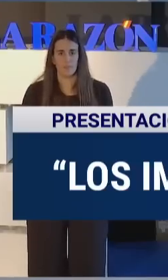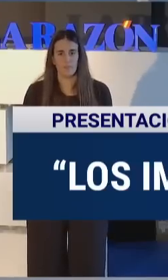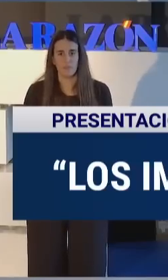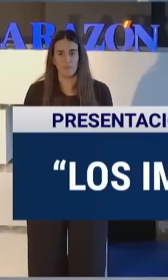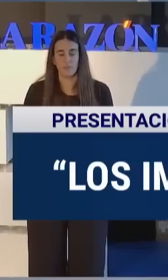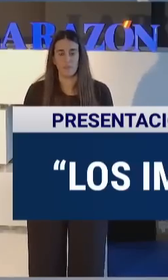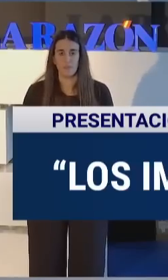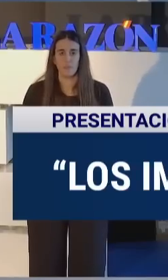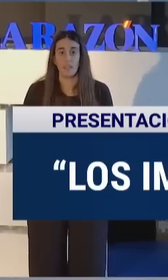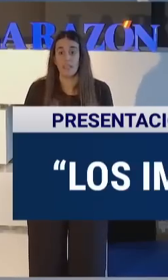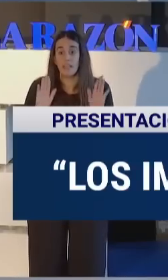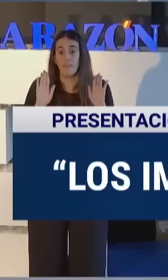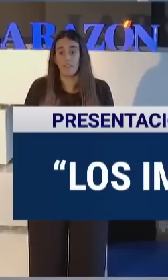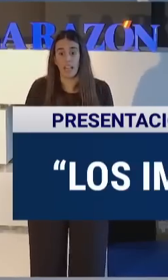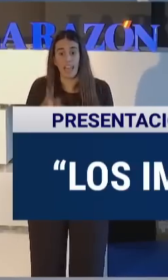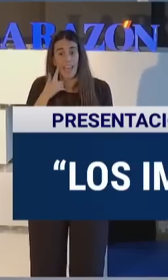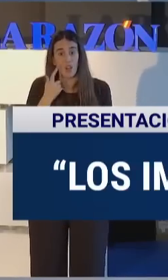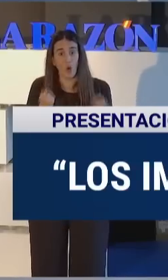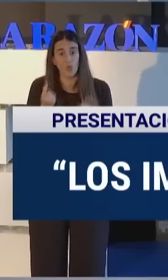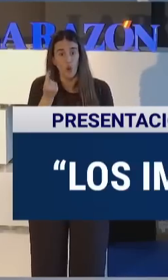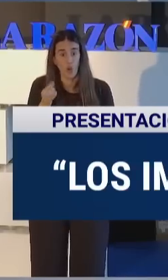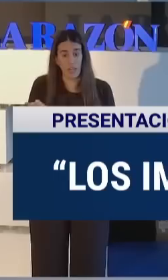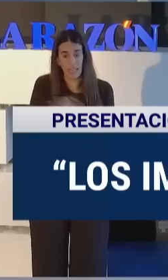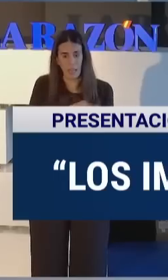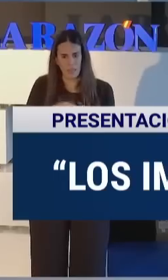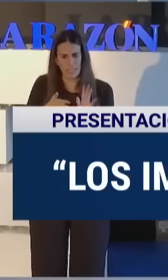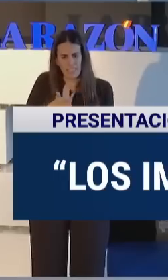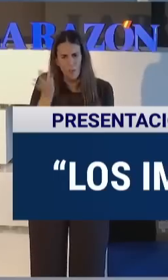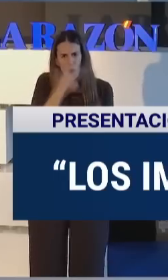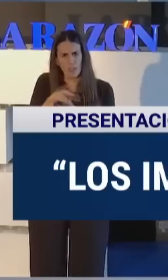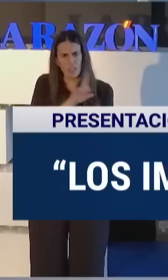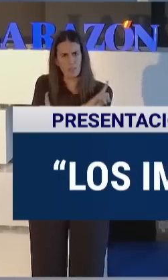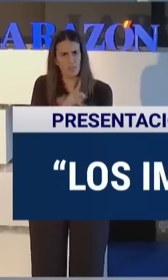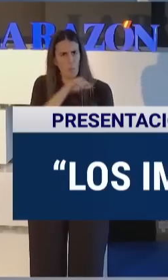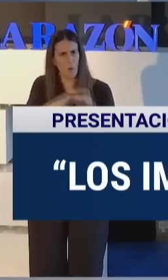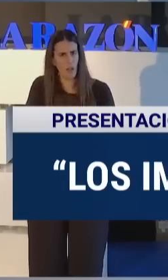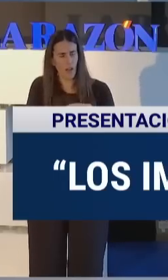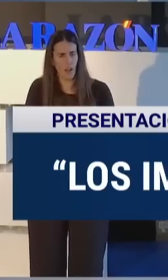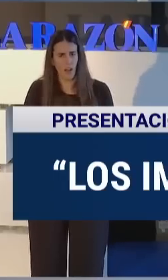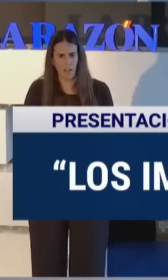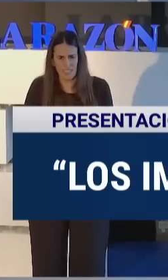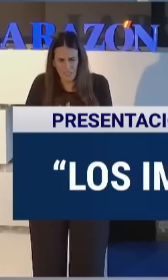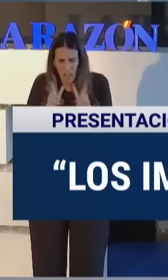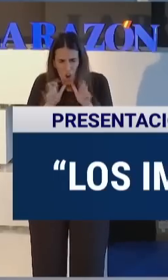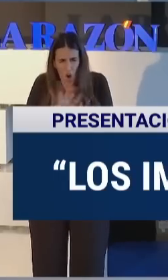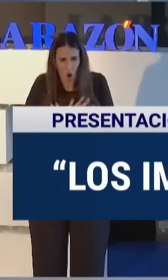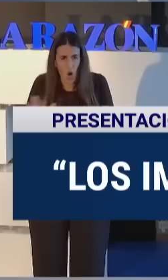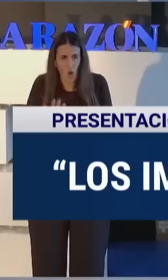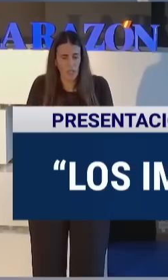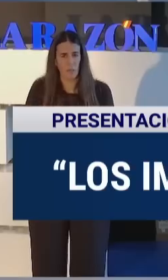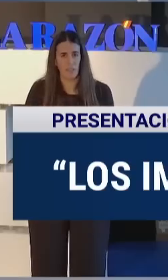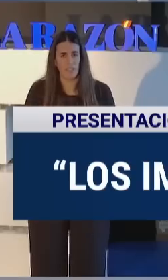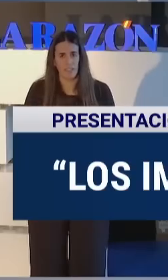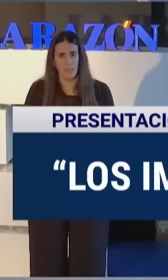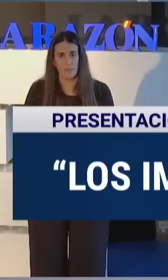vean que el control de capitales, por ejemplo, es una política fuertemente inmoral. Es una aberración. O, por